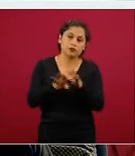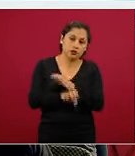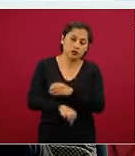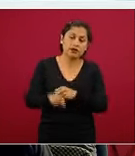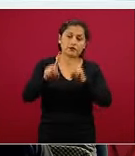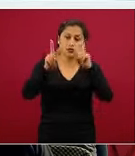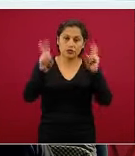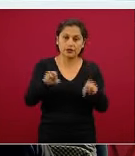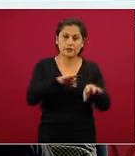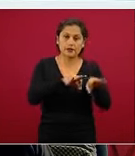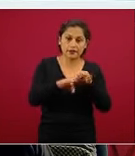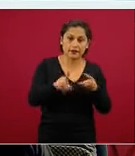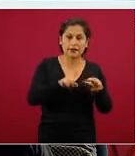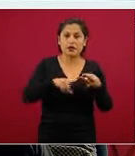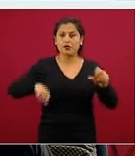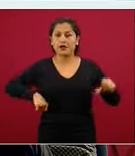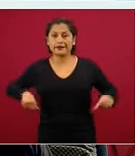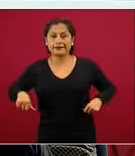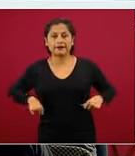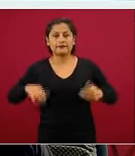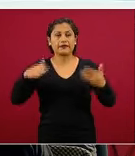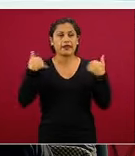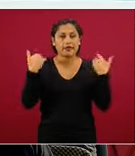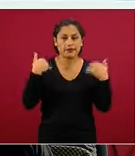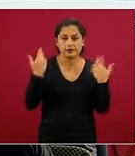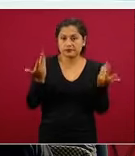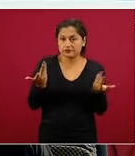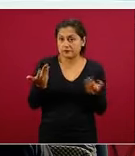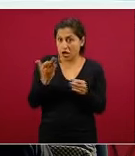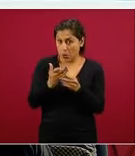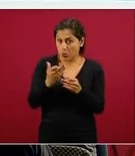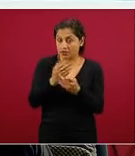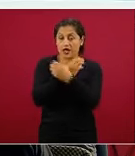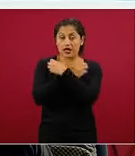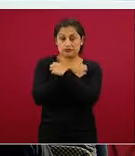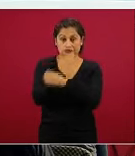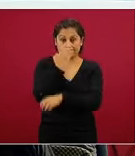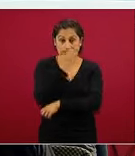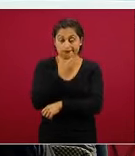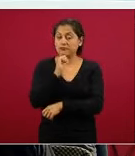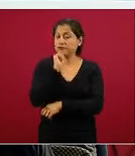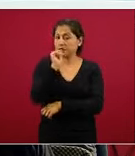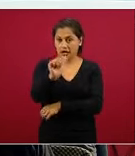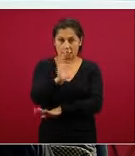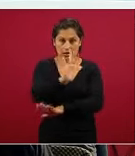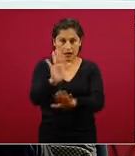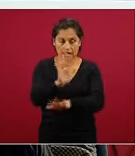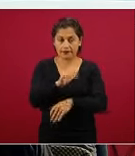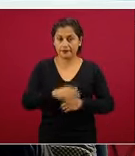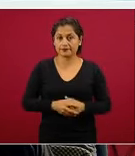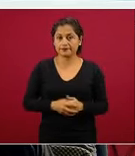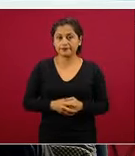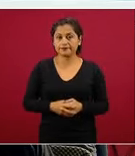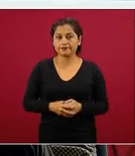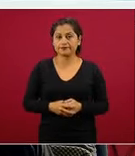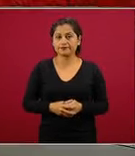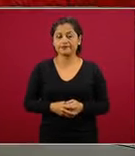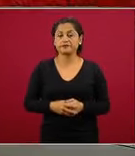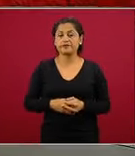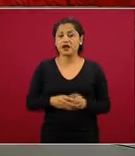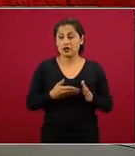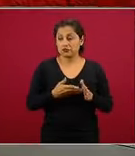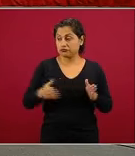recreativas, por el momento ninguno en el sector educativo, se puedan empezar a incorporar. Estos 99